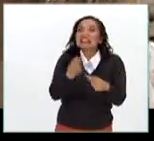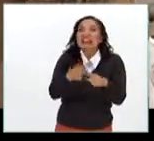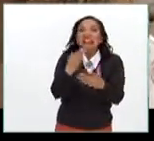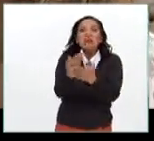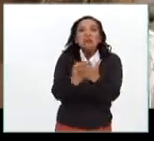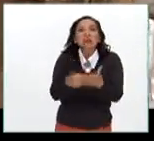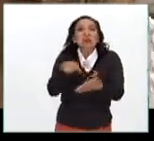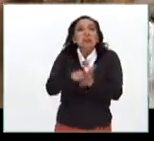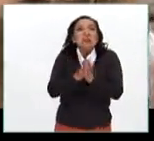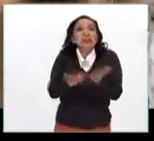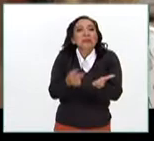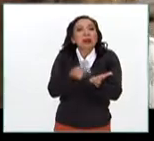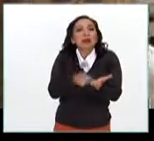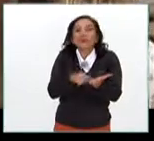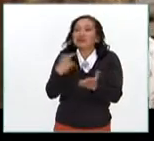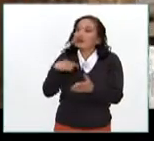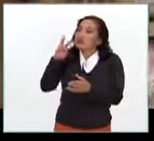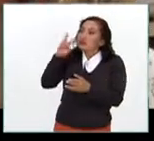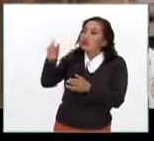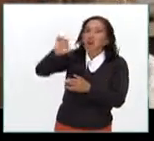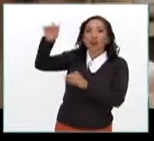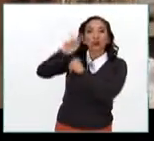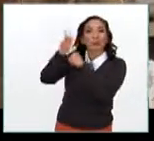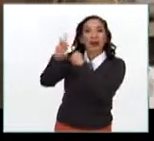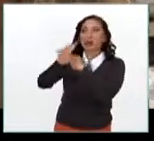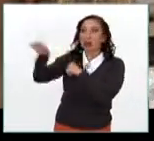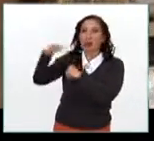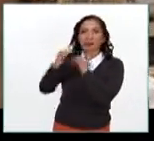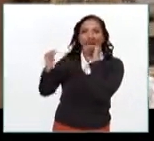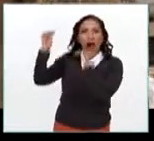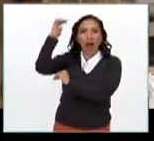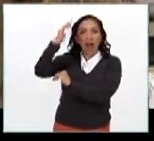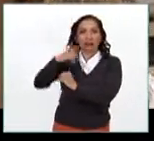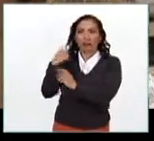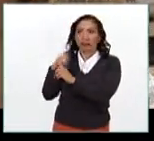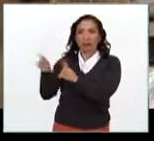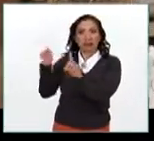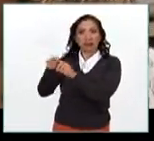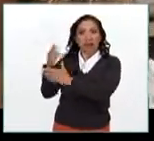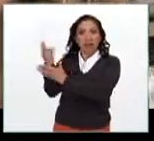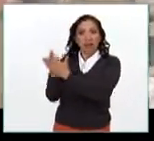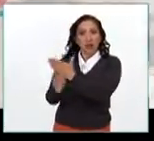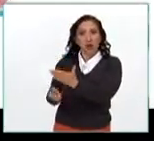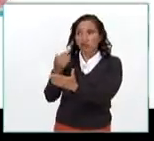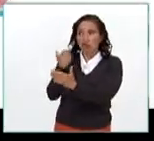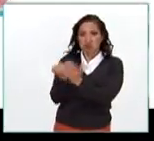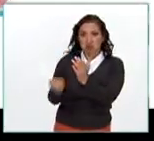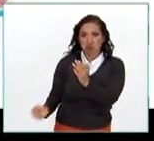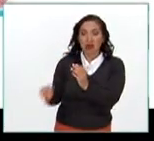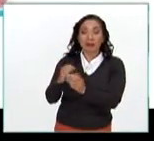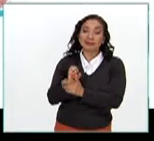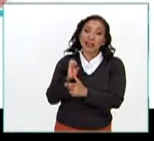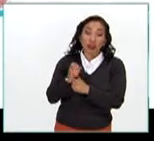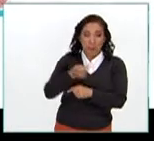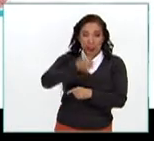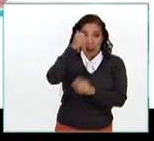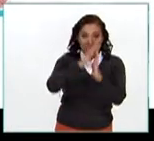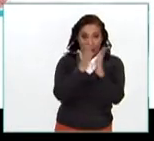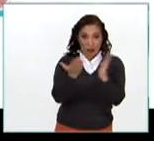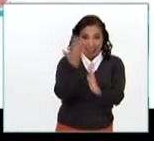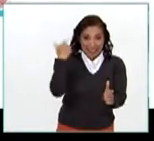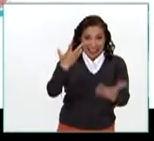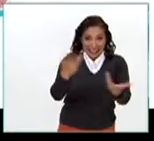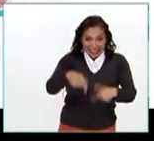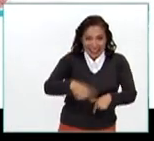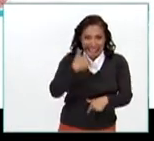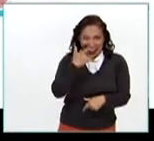otros países donde ya la ilustración era una escuela un poco más avanzada. Entonces los primeros libros se